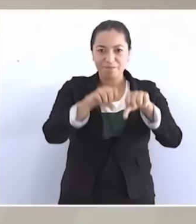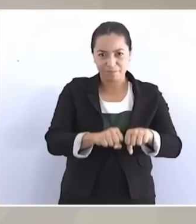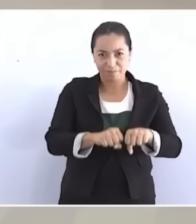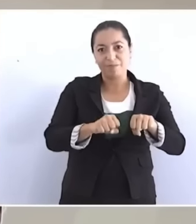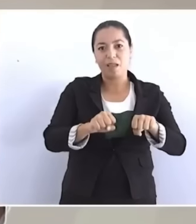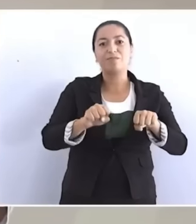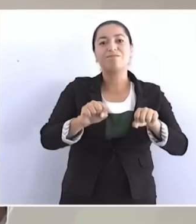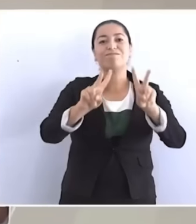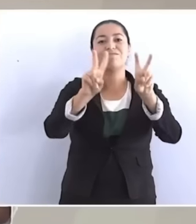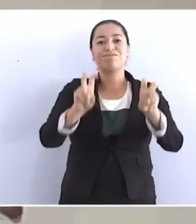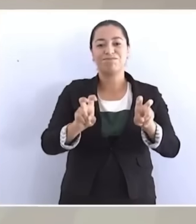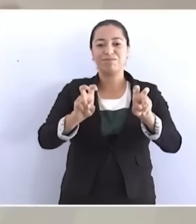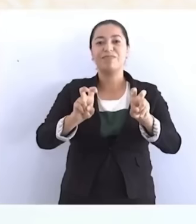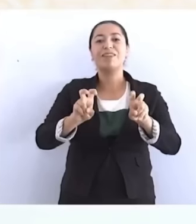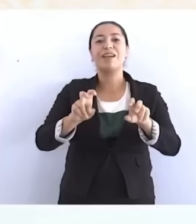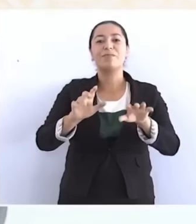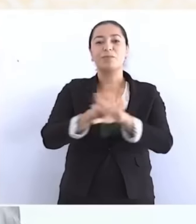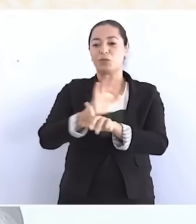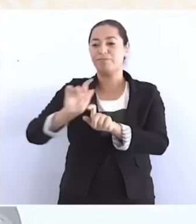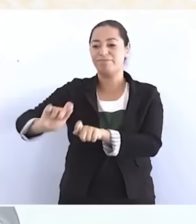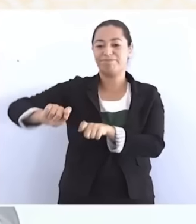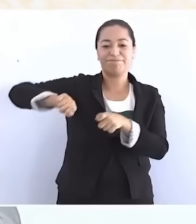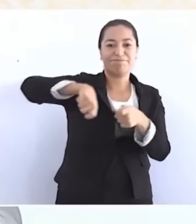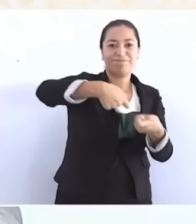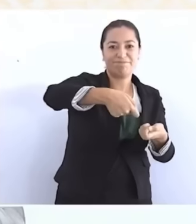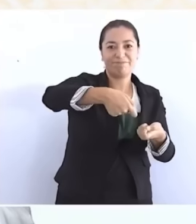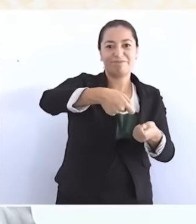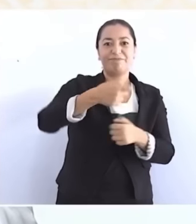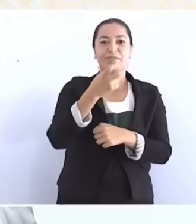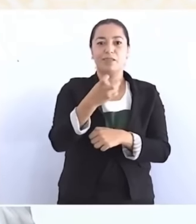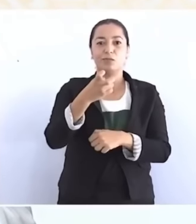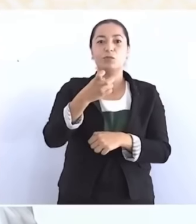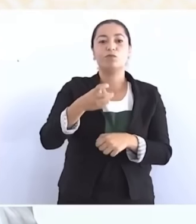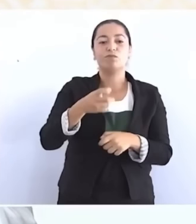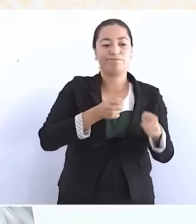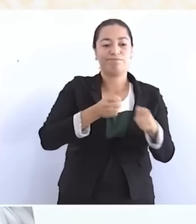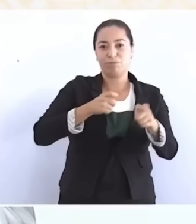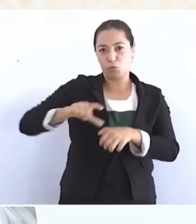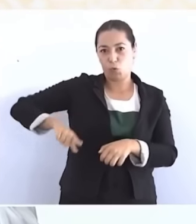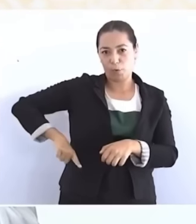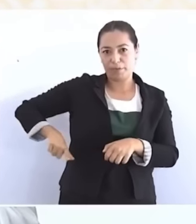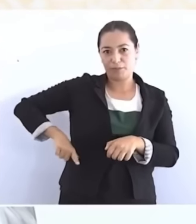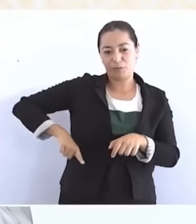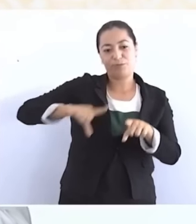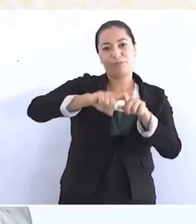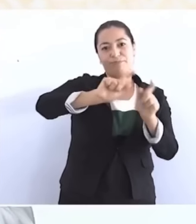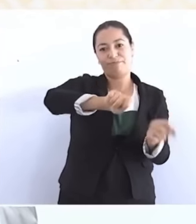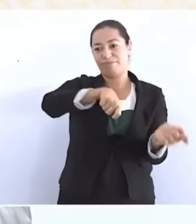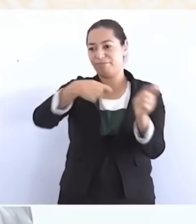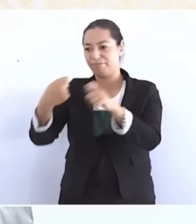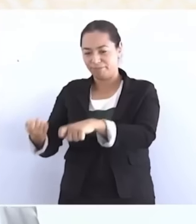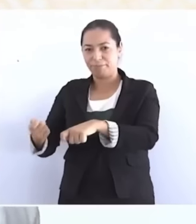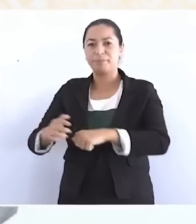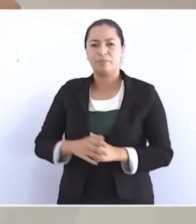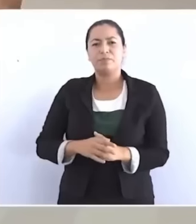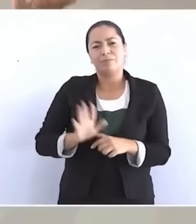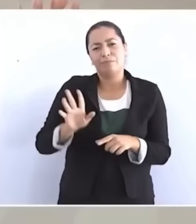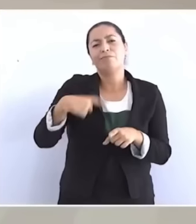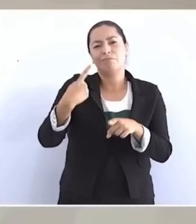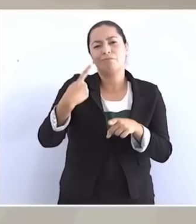transición entre un gobierno y otro. Quienes tenemos algo de edad y hemos